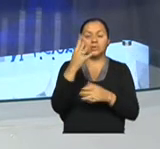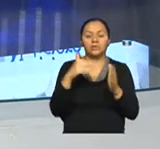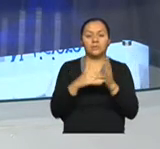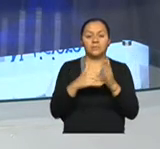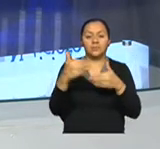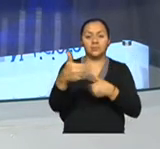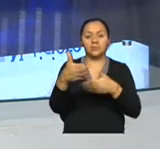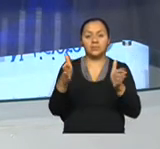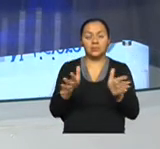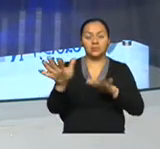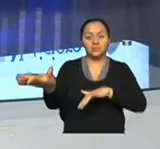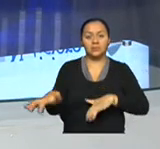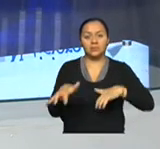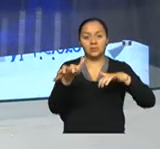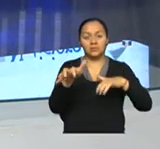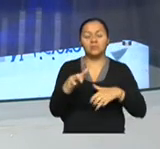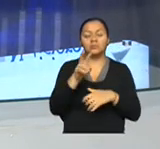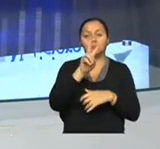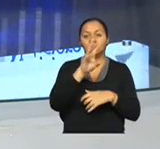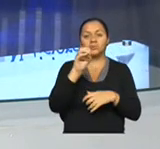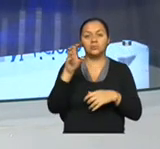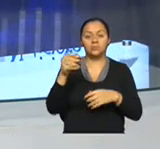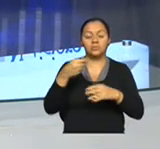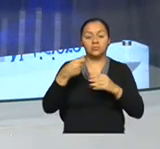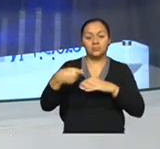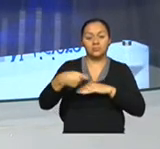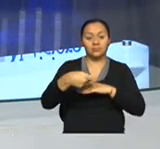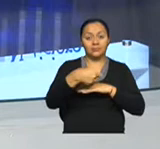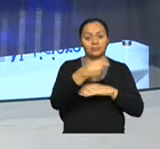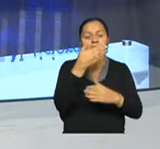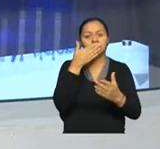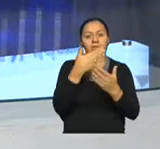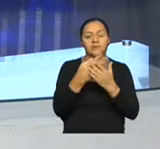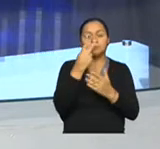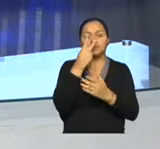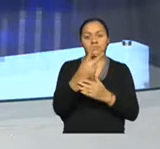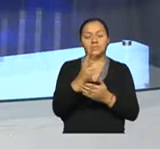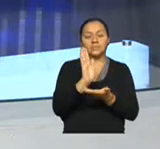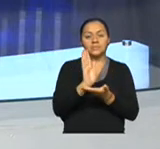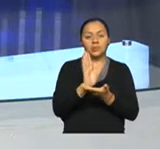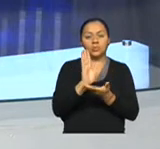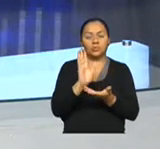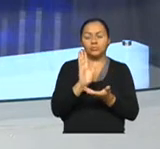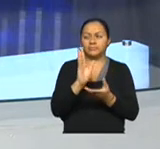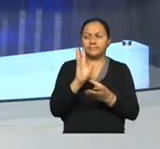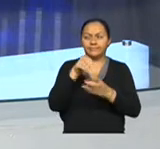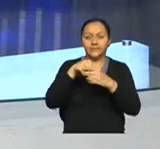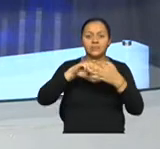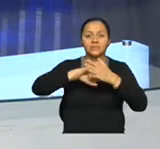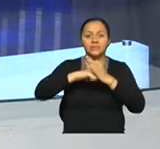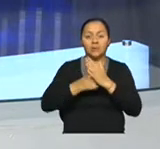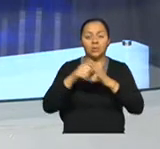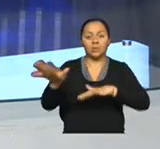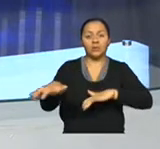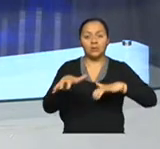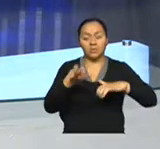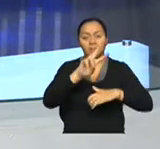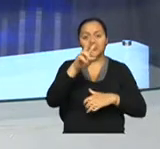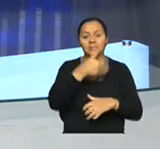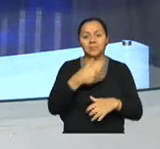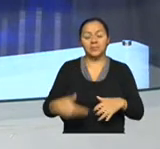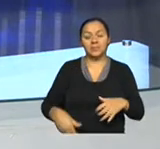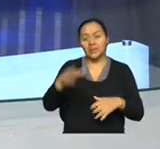kits agrícolas y cerca de 200 indemnizaciones. Esto gracias al Seguro Agrícola. El vicepresidente de la República, Jorge